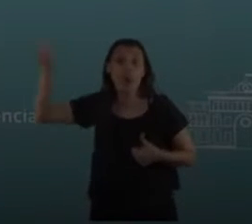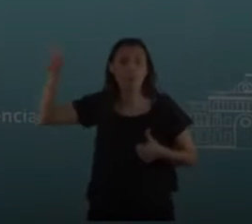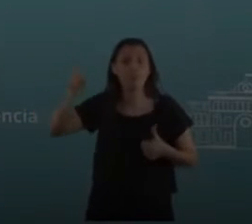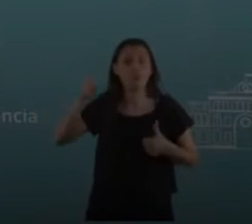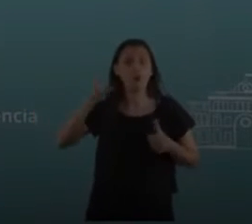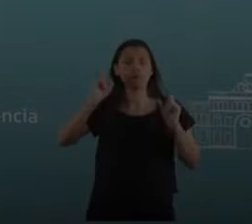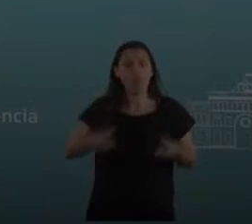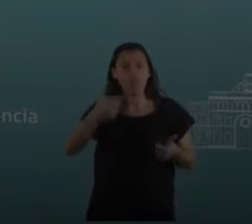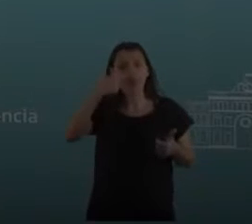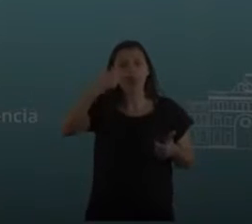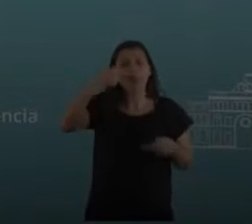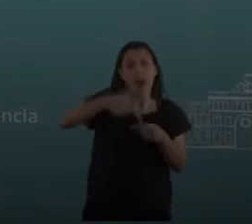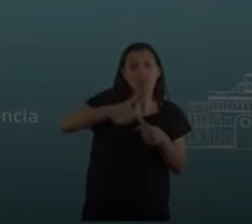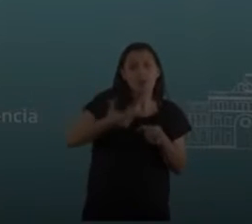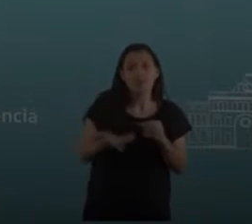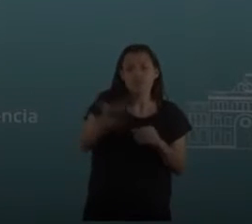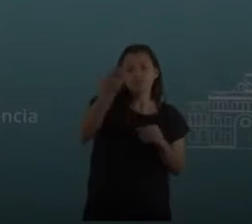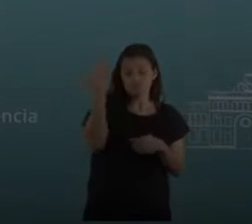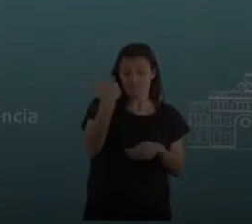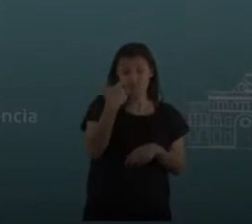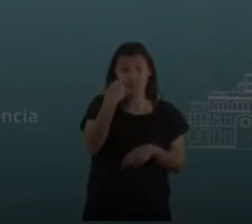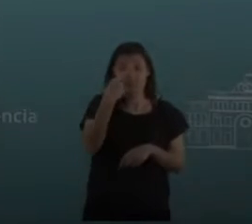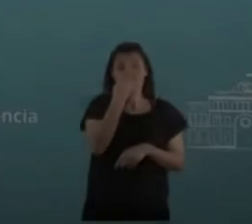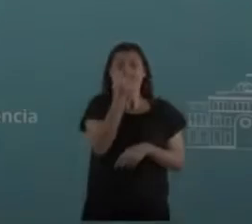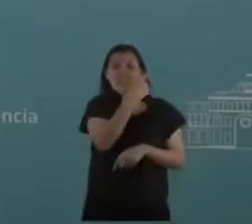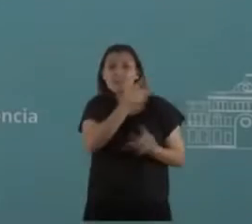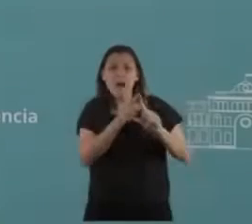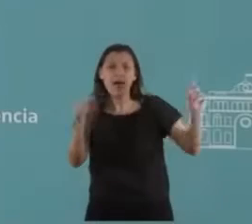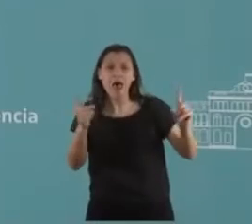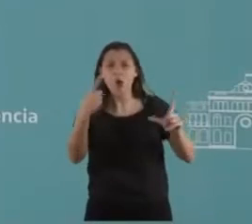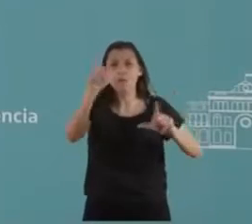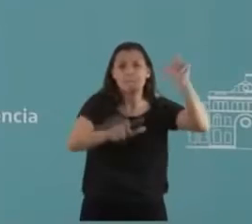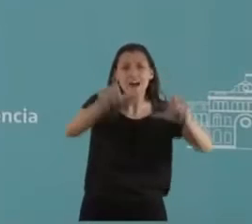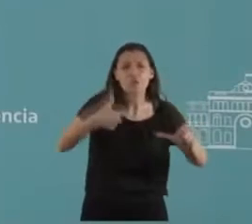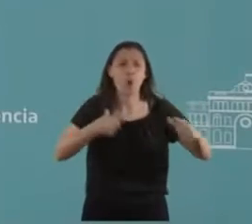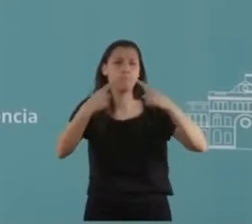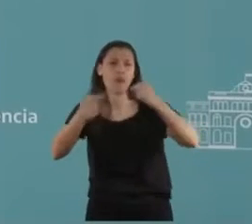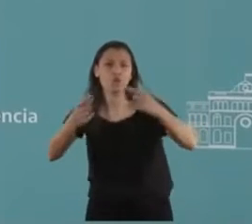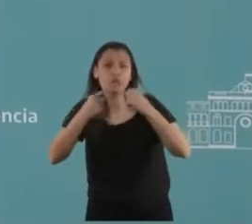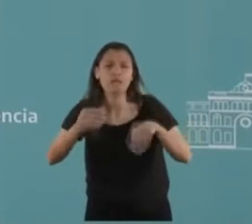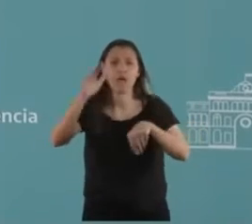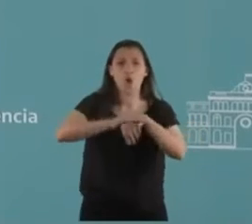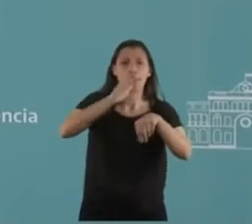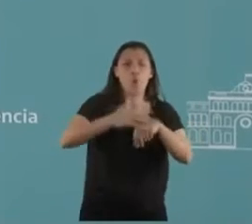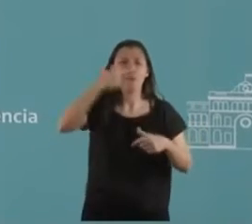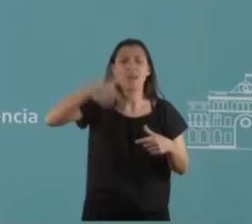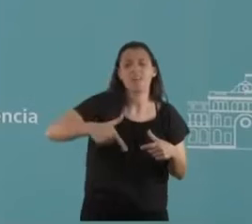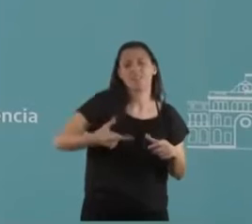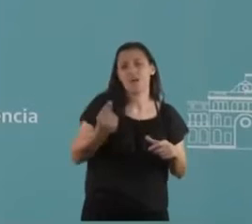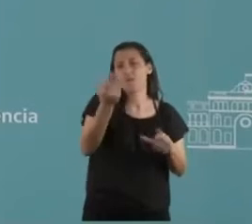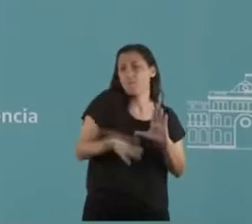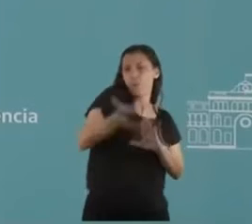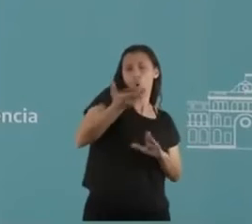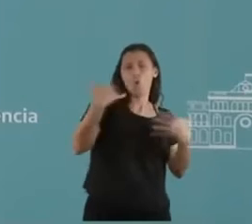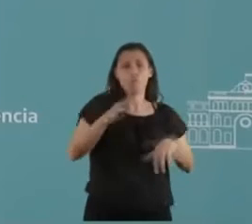de manera tal que en uno de los últimos fines de semana largos que había, la gente se quejaba de no poder salir por el aumento de las naftas, y la cuestión del combustible,